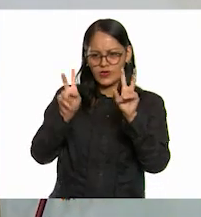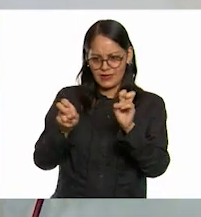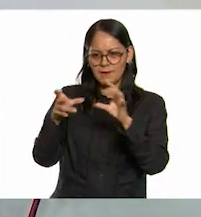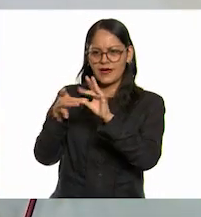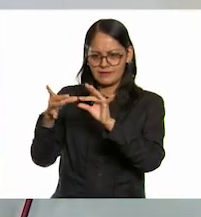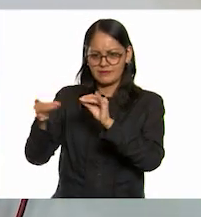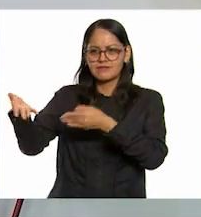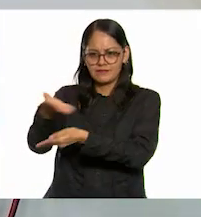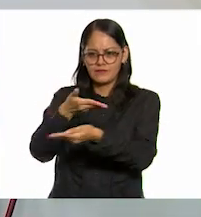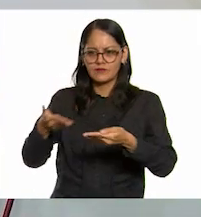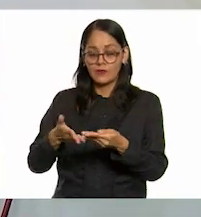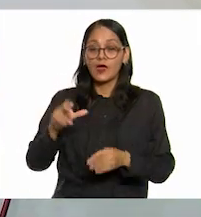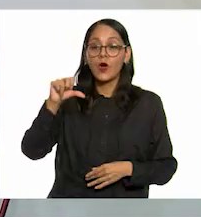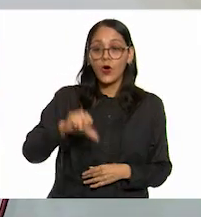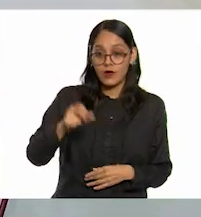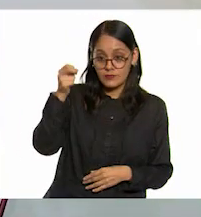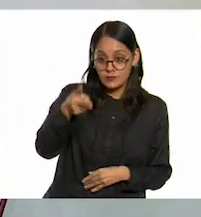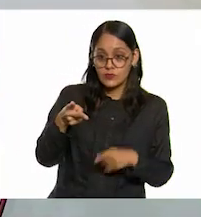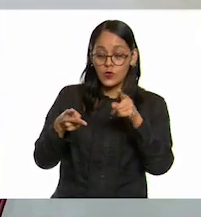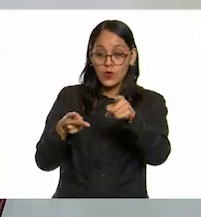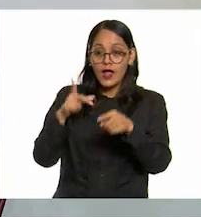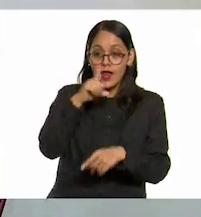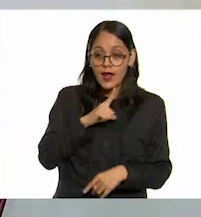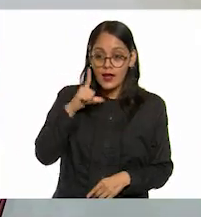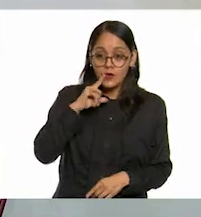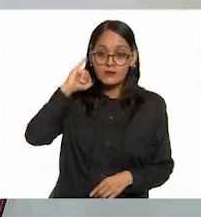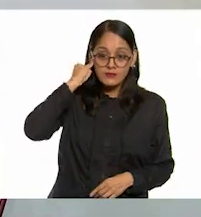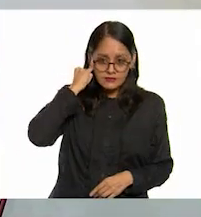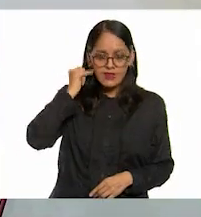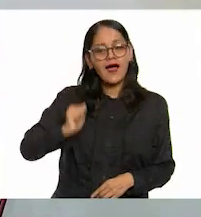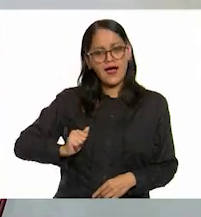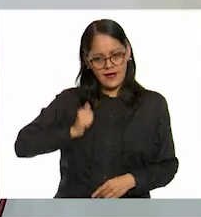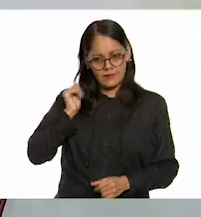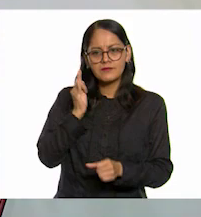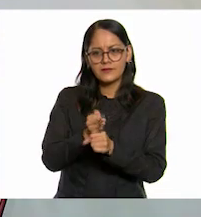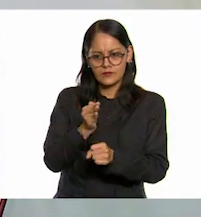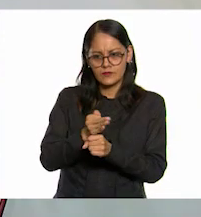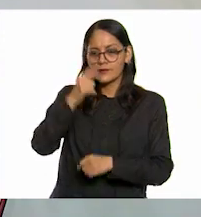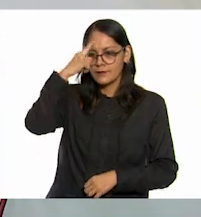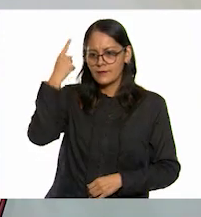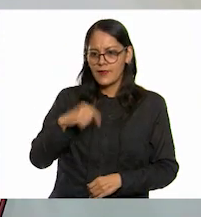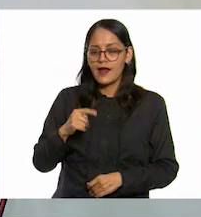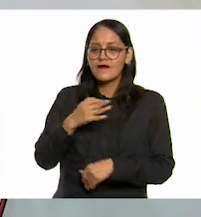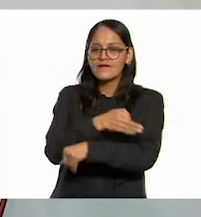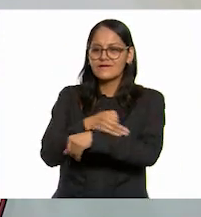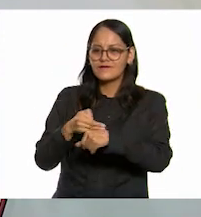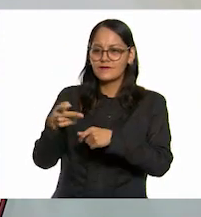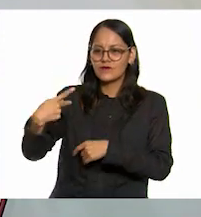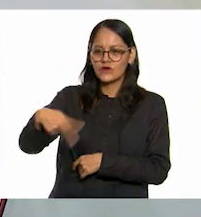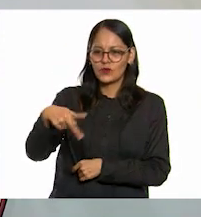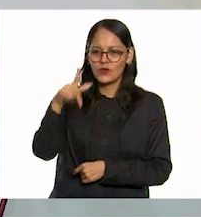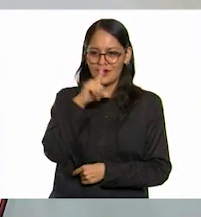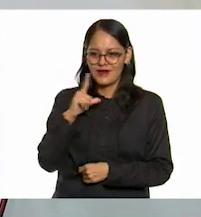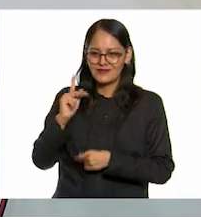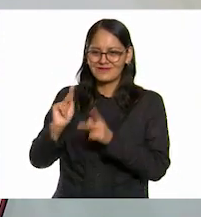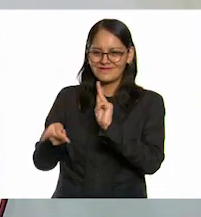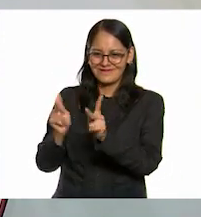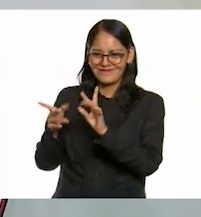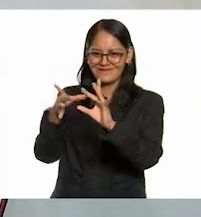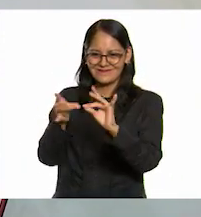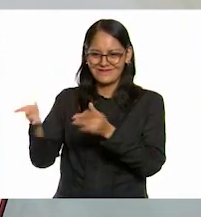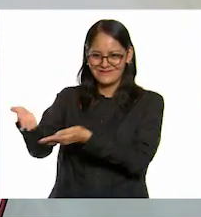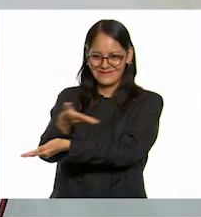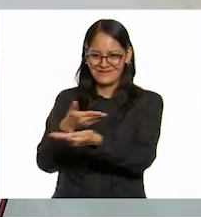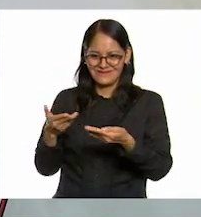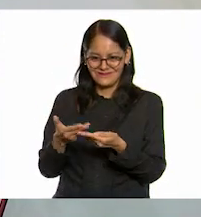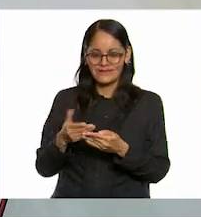familia. Si tienes la fortuna de hablar una lengua indígena, aprovecha también este momento para practicarla y platica con tu familia en tu lengua materna.